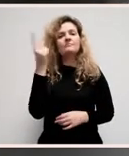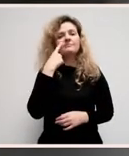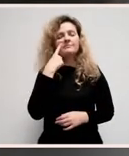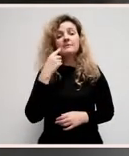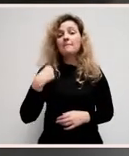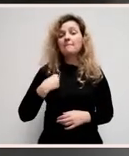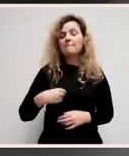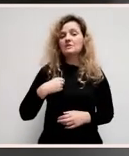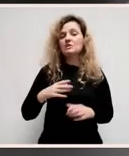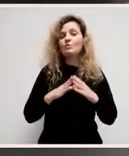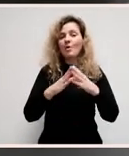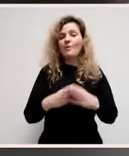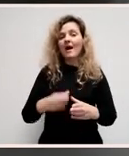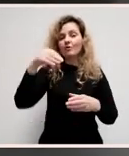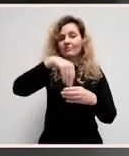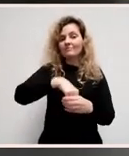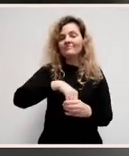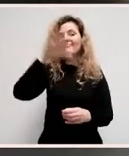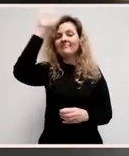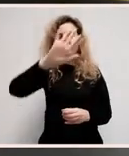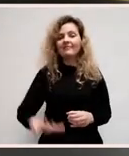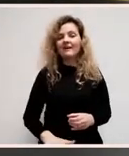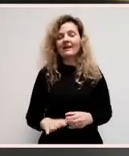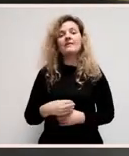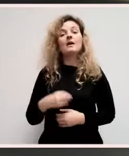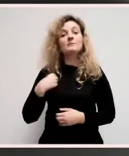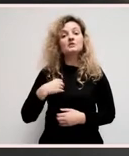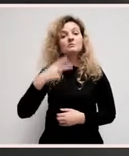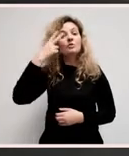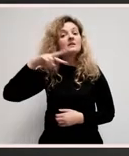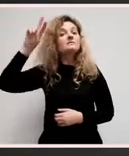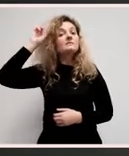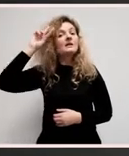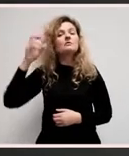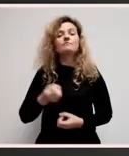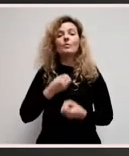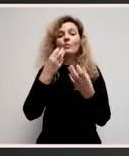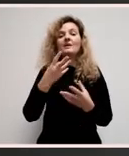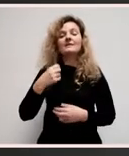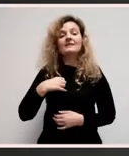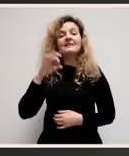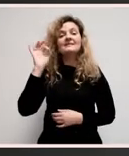barco que según los expertos podemos datar entre o século primero tercero da nosa era